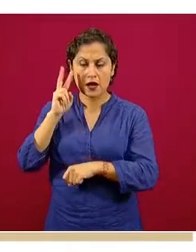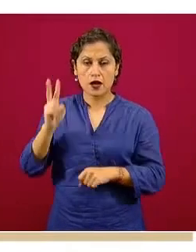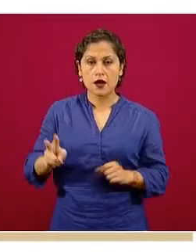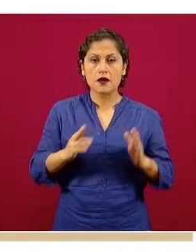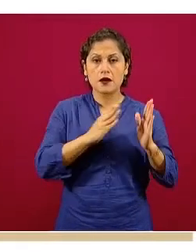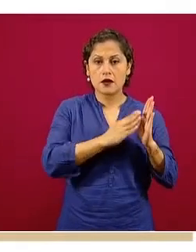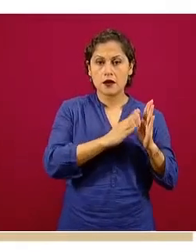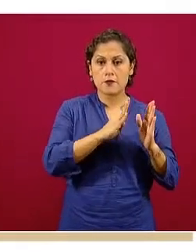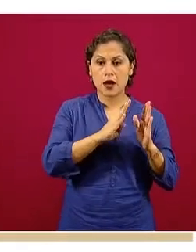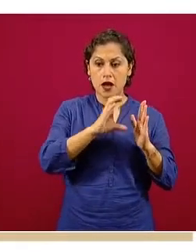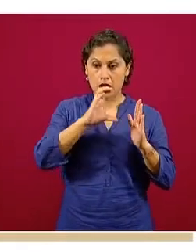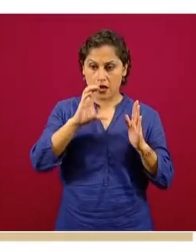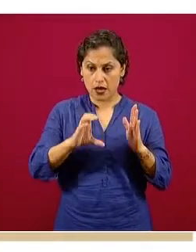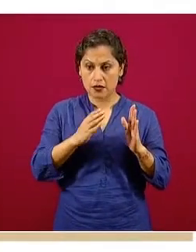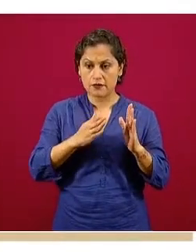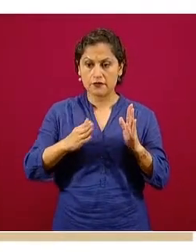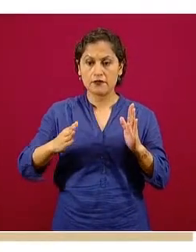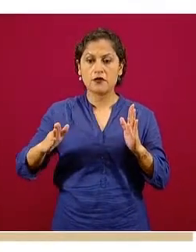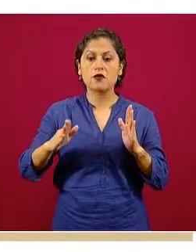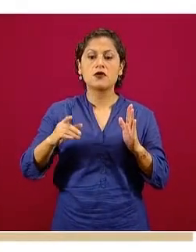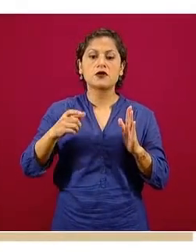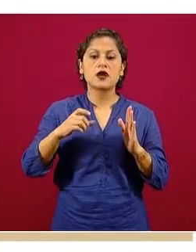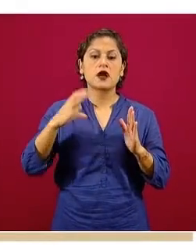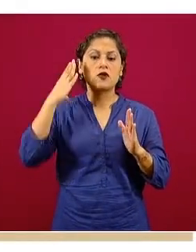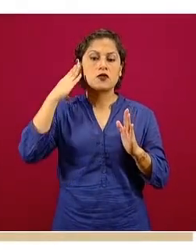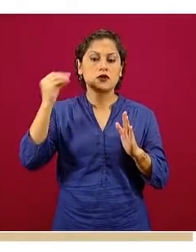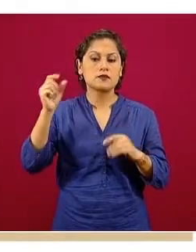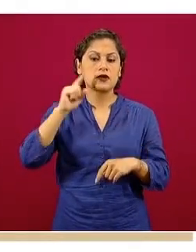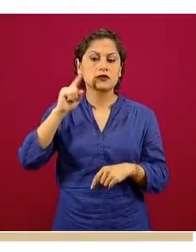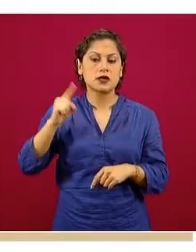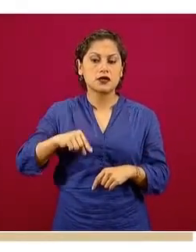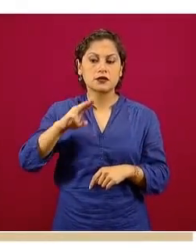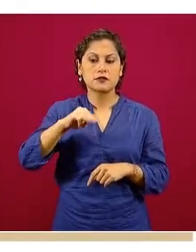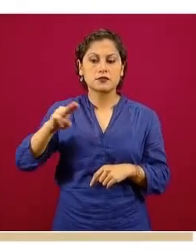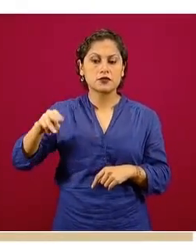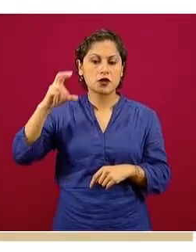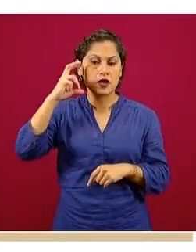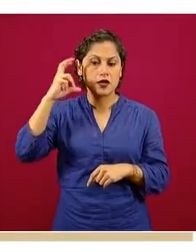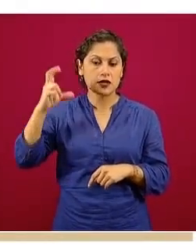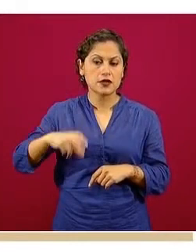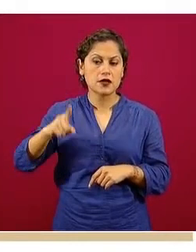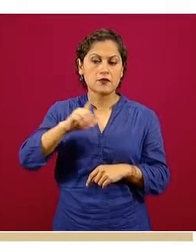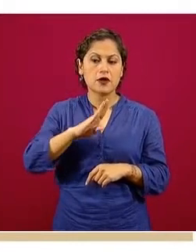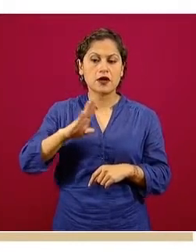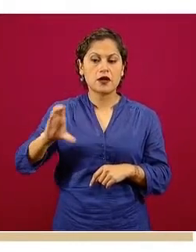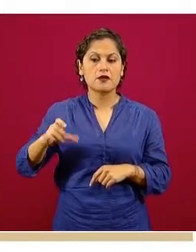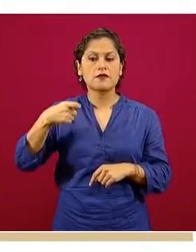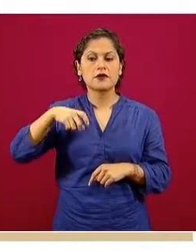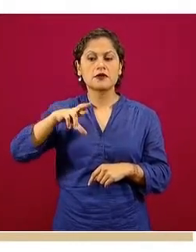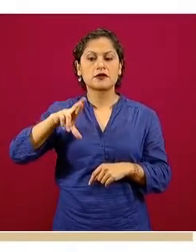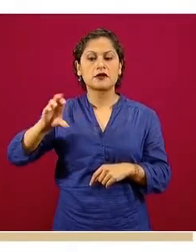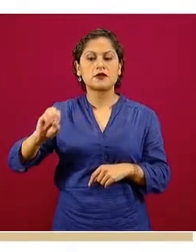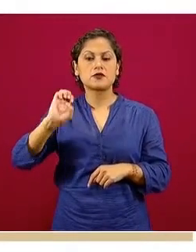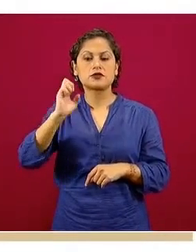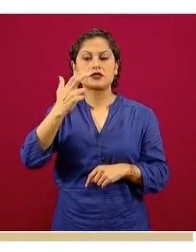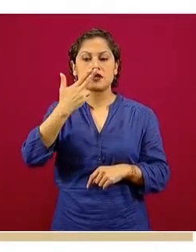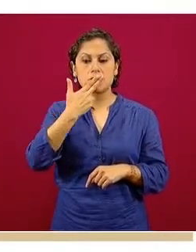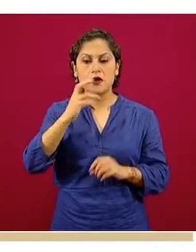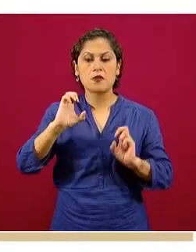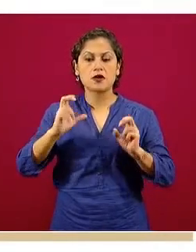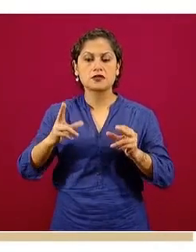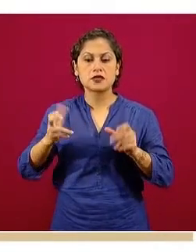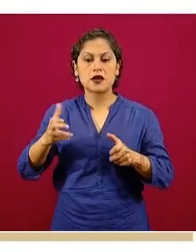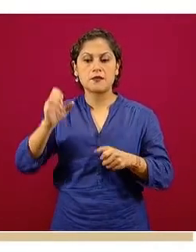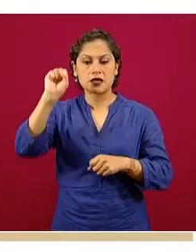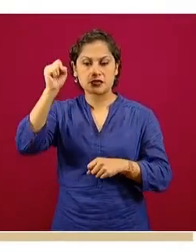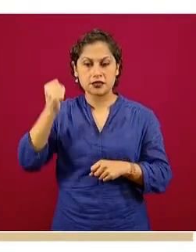baja california tamaulipas colima zacatecas michoacán hidalgo baja california quintana roo chihuahua chiapas y sinaloa tienen un